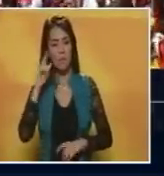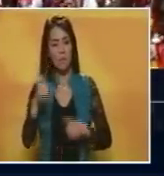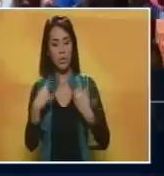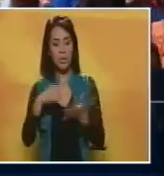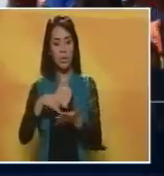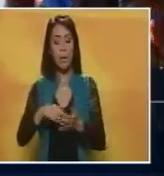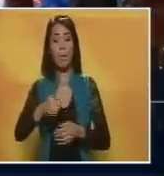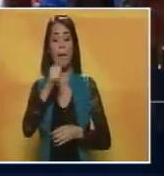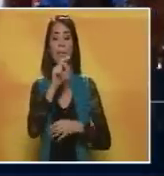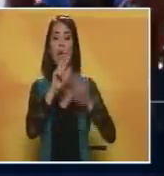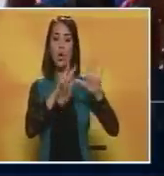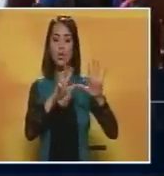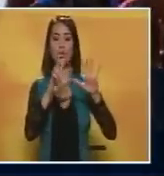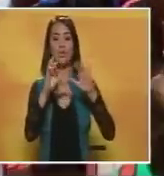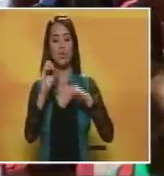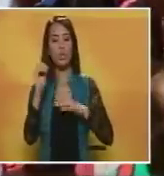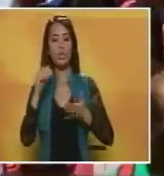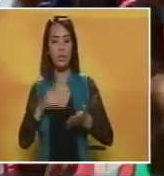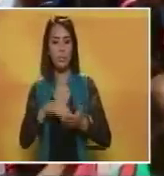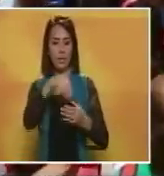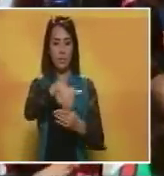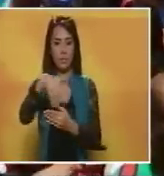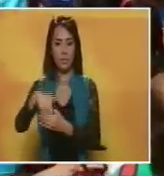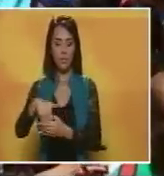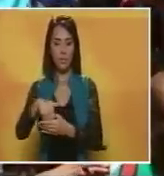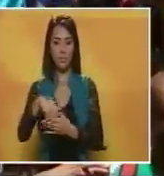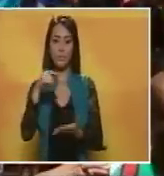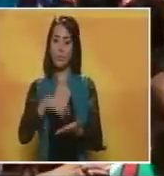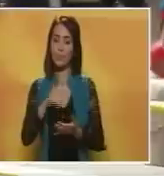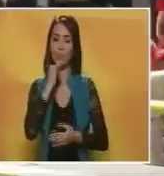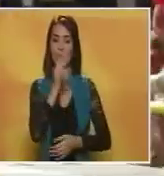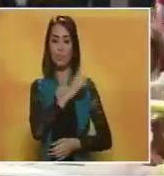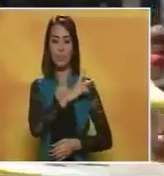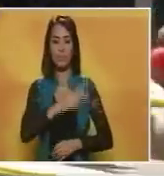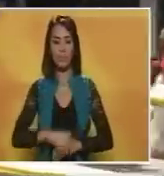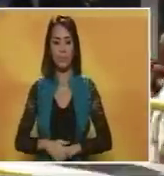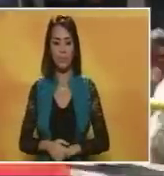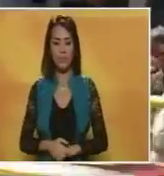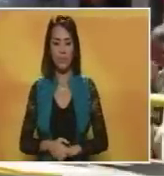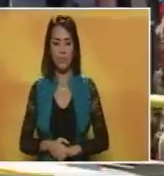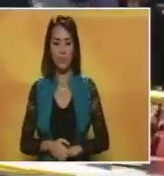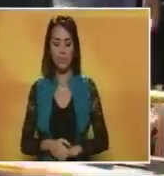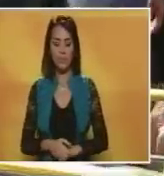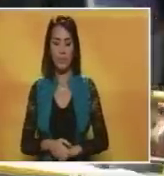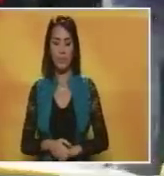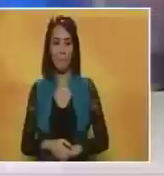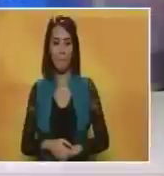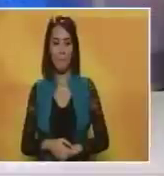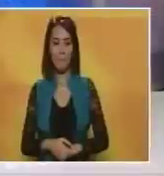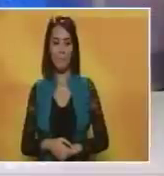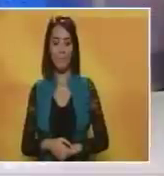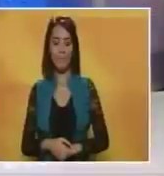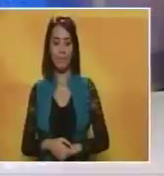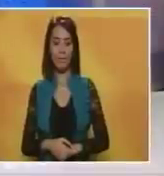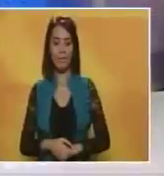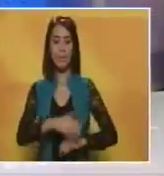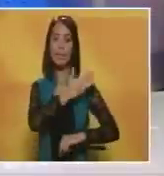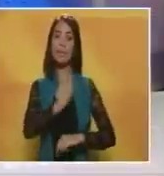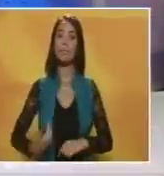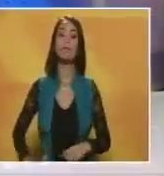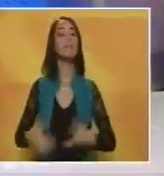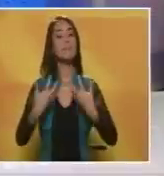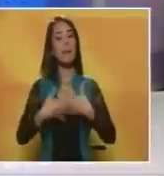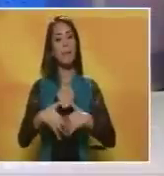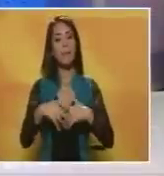estado más de 800 mil votos en carabobo randolfo blanco noticiero venevisión el presidente de